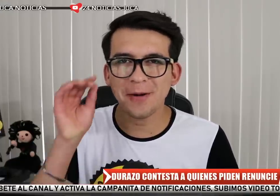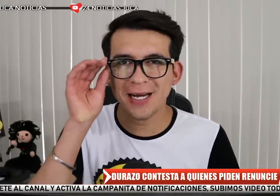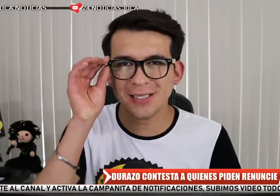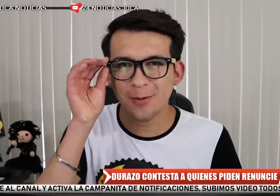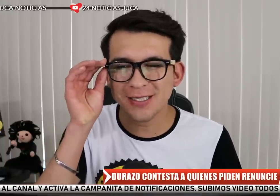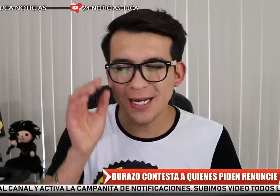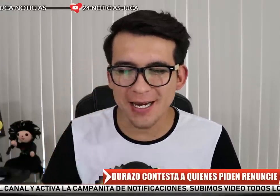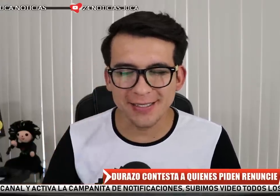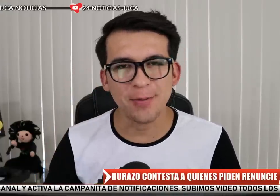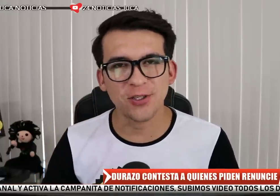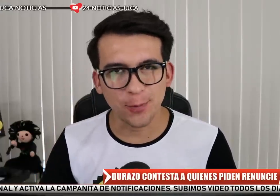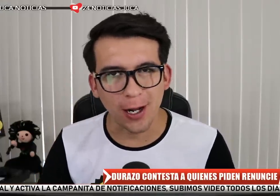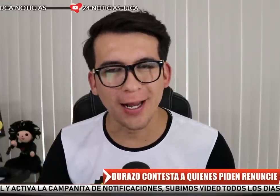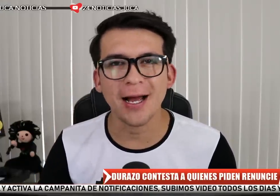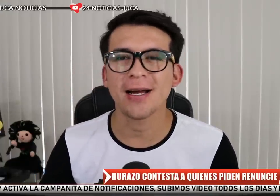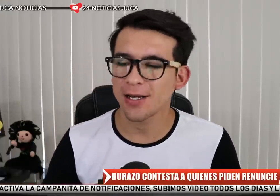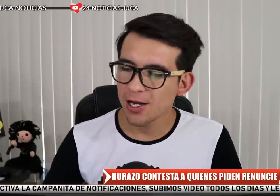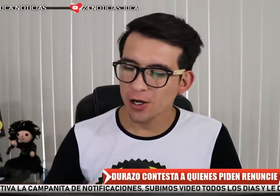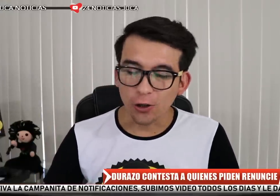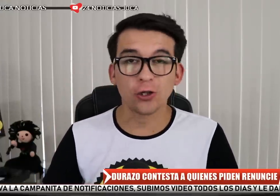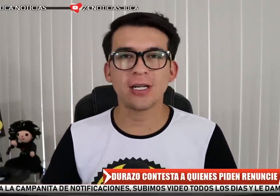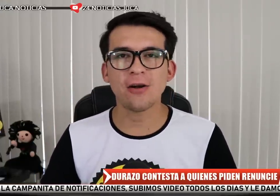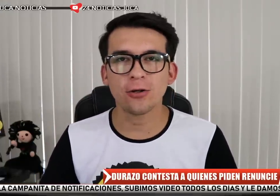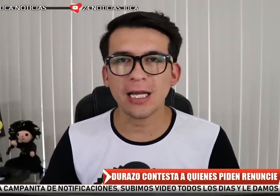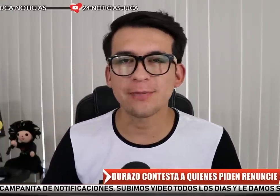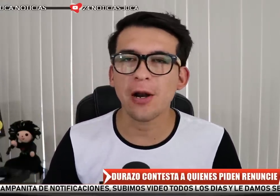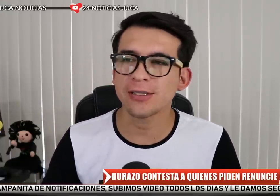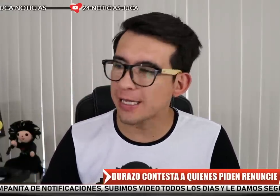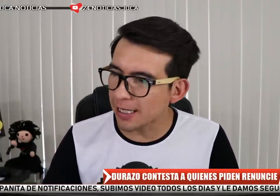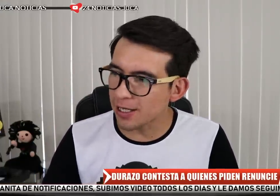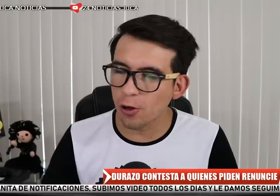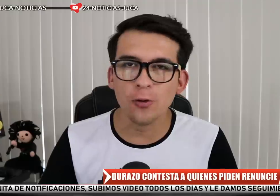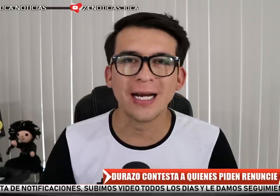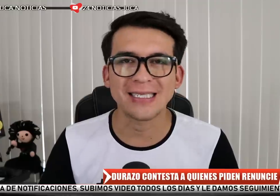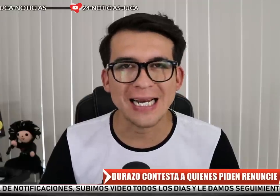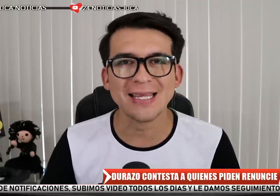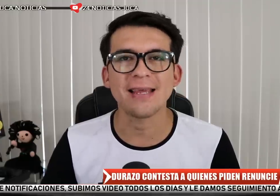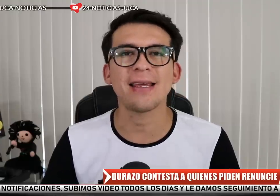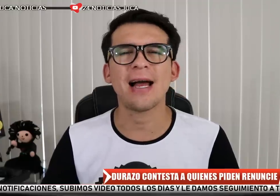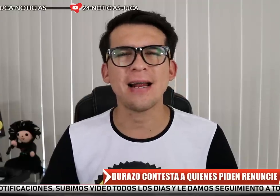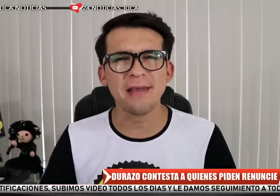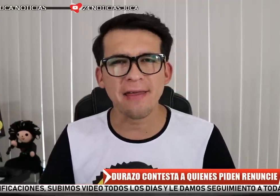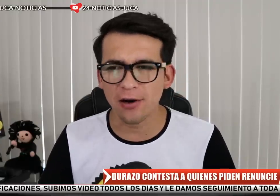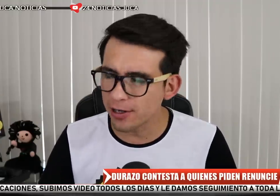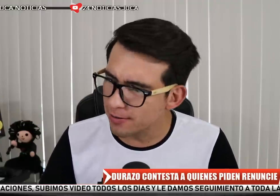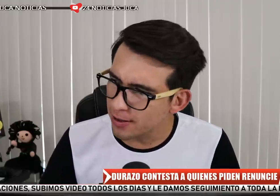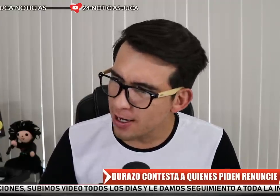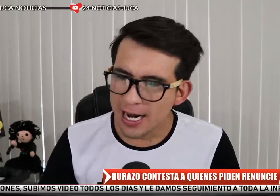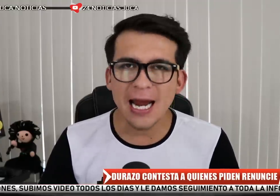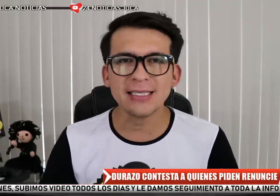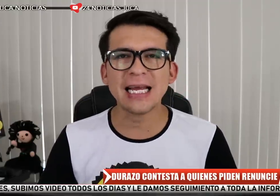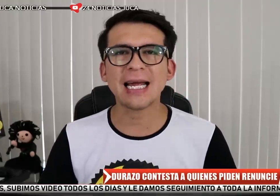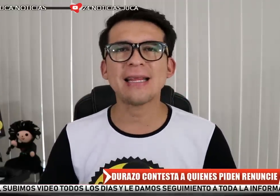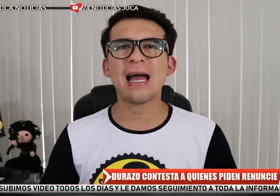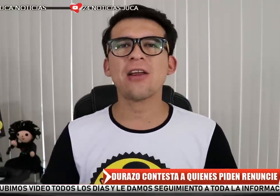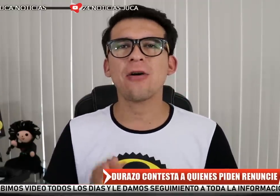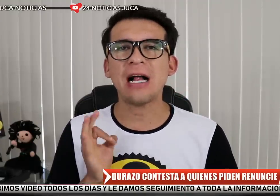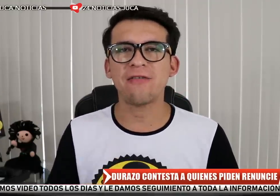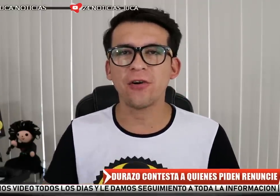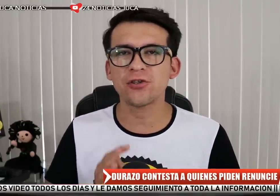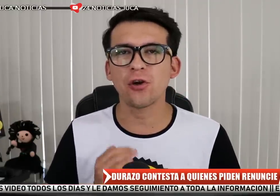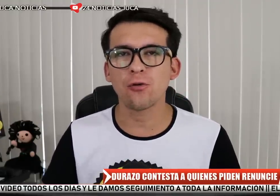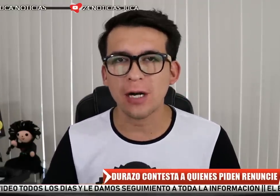Hola amigos, amigas, ¿cómo están? Ya estamos por acá con otra nota. Espero estén teniendo un excelente día. El día de hoy, el